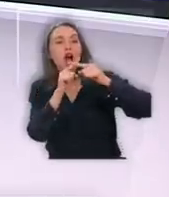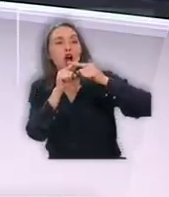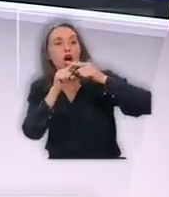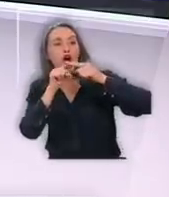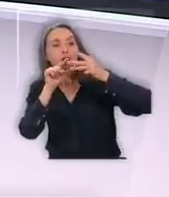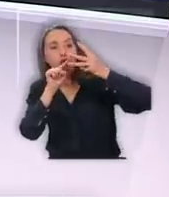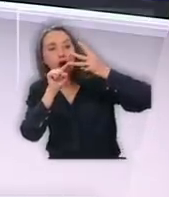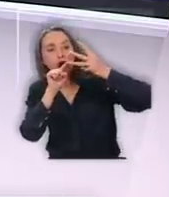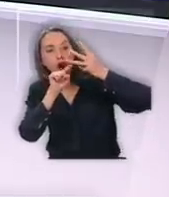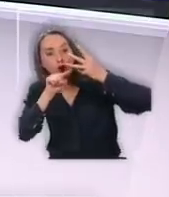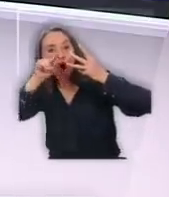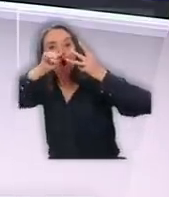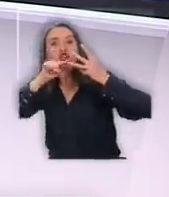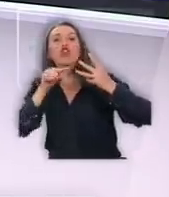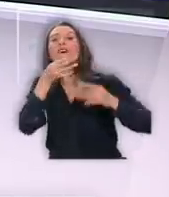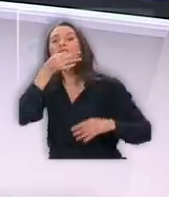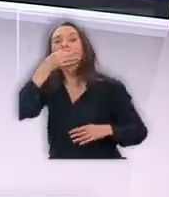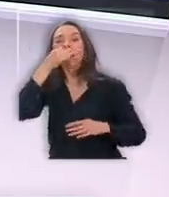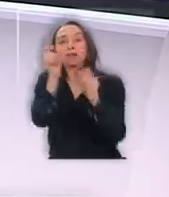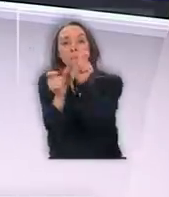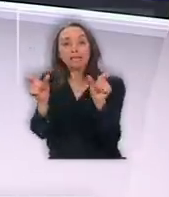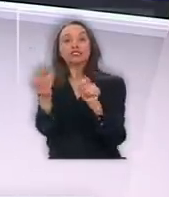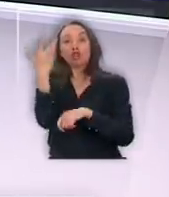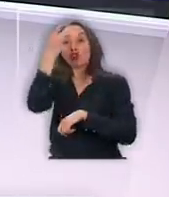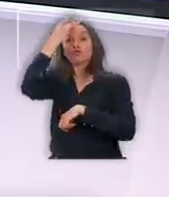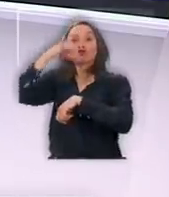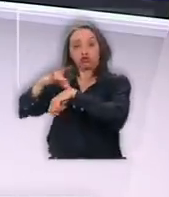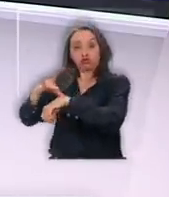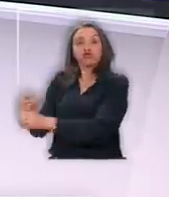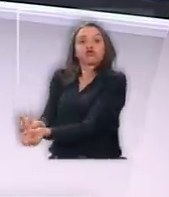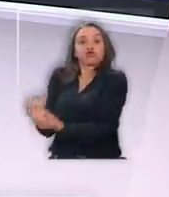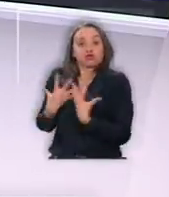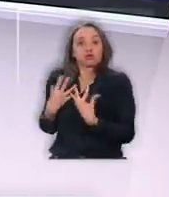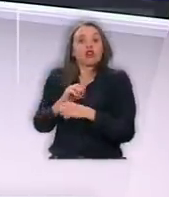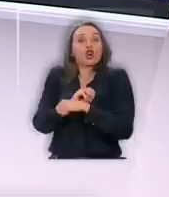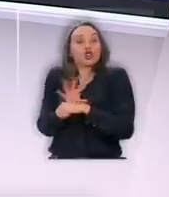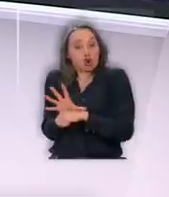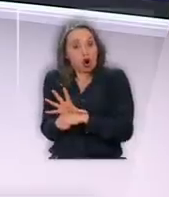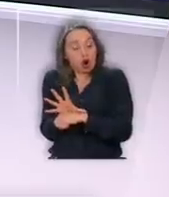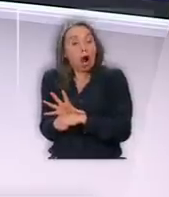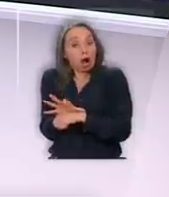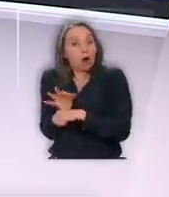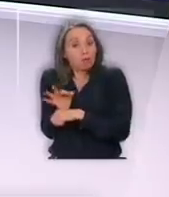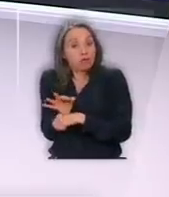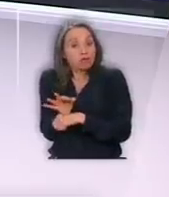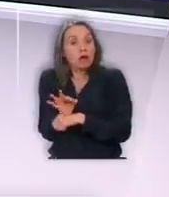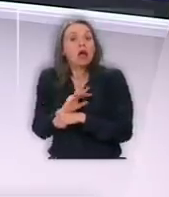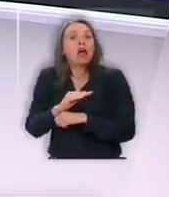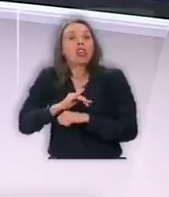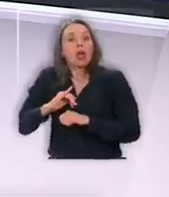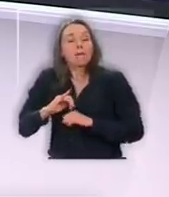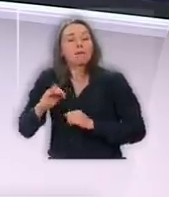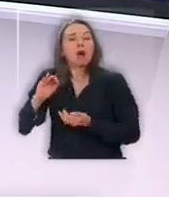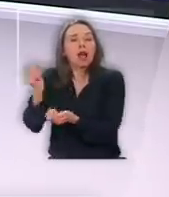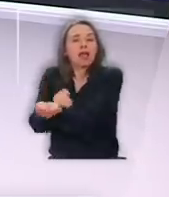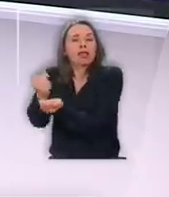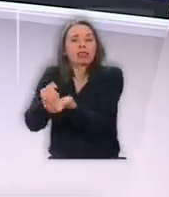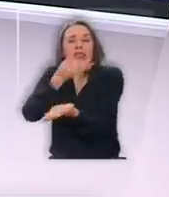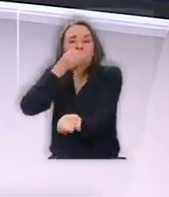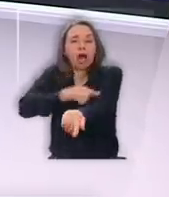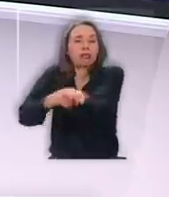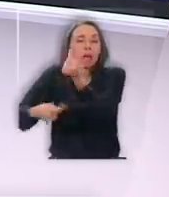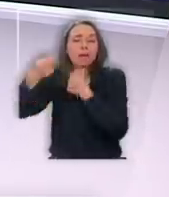tenemos los casos recuperados, es decir, pacientes que, habiéndose contagiado, han vuelto a